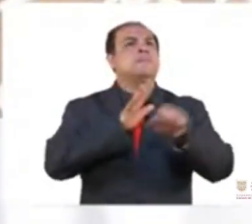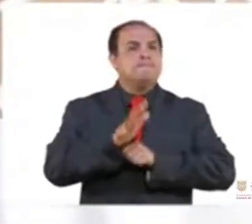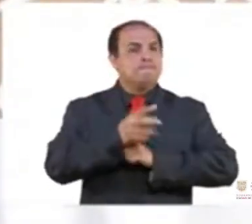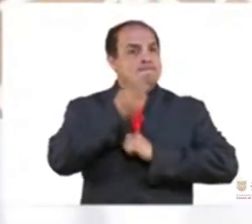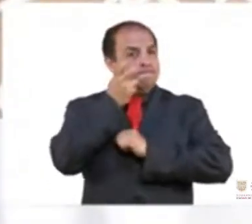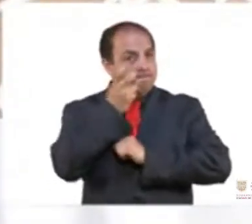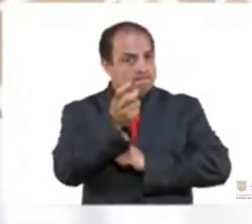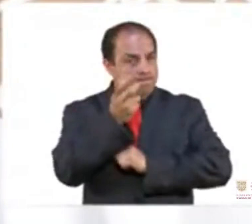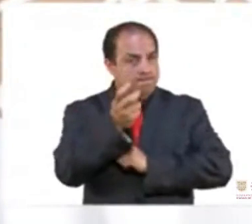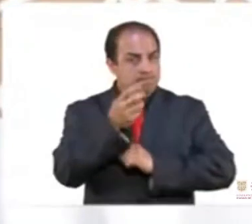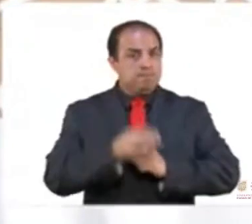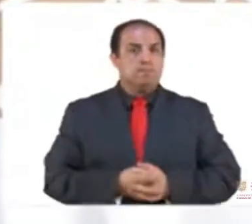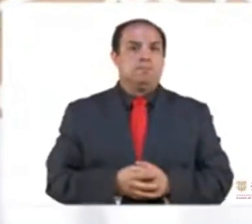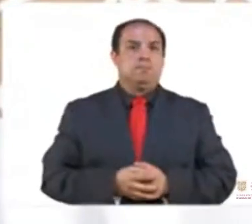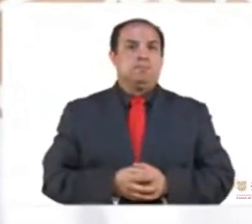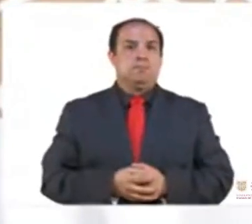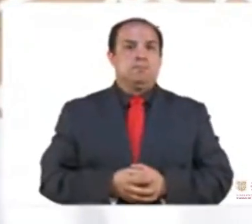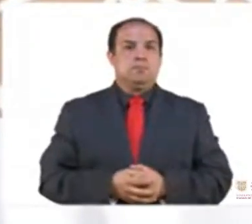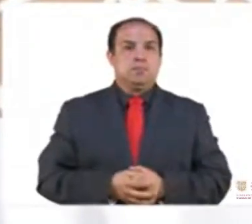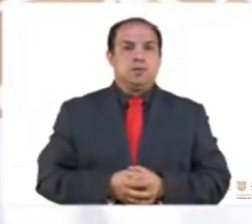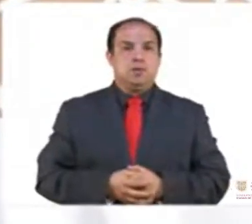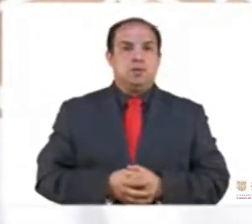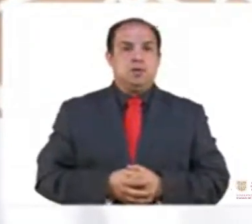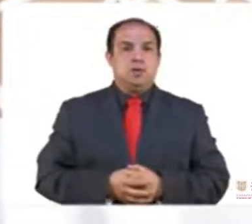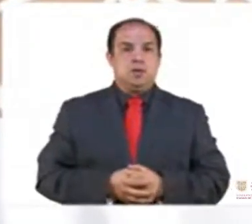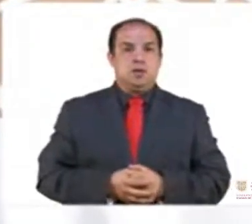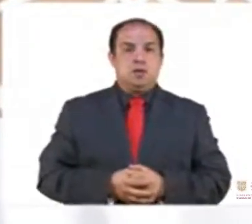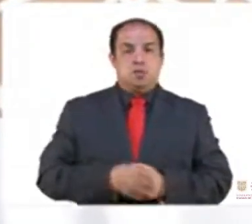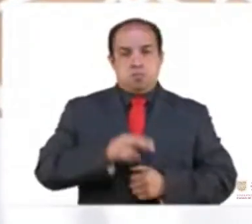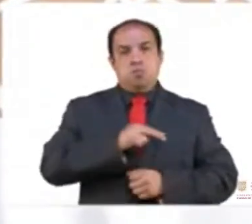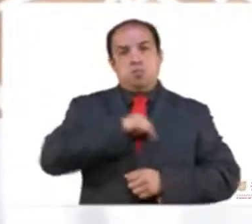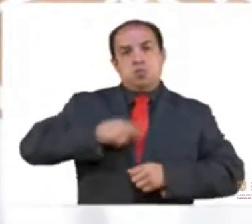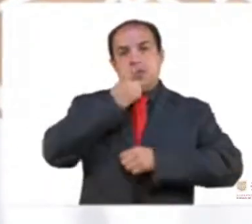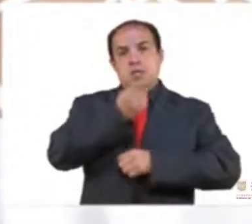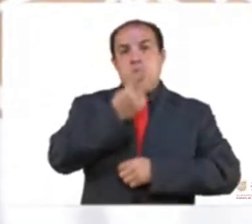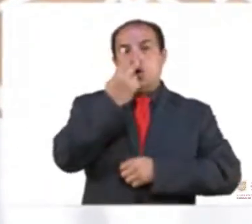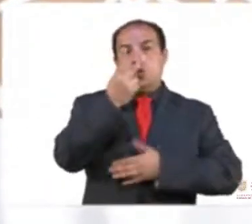Por eso cuando decimos es que hay dos proyectos de nación,